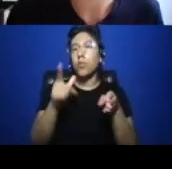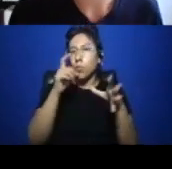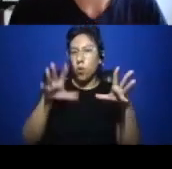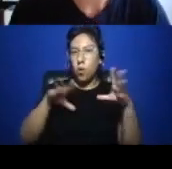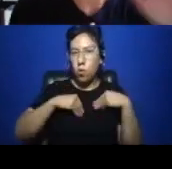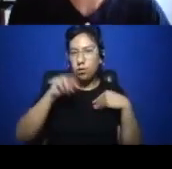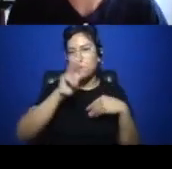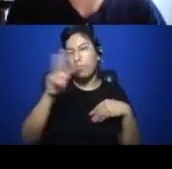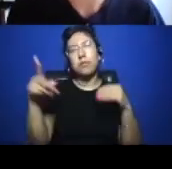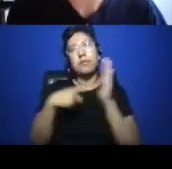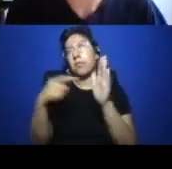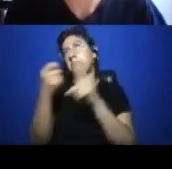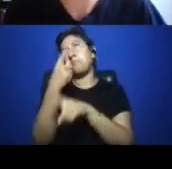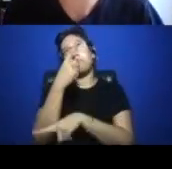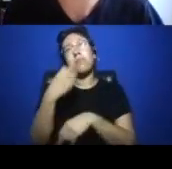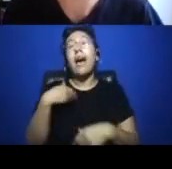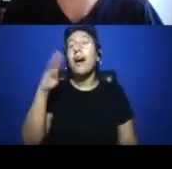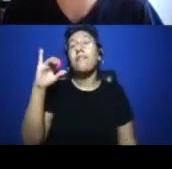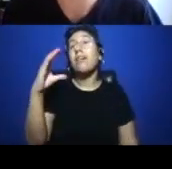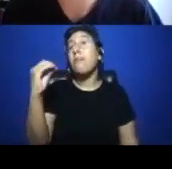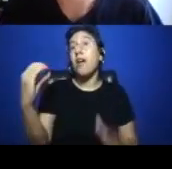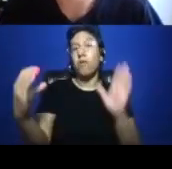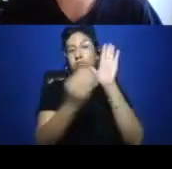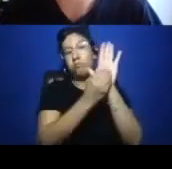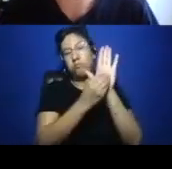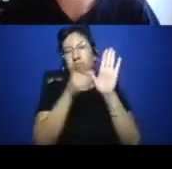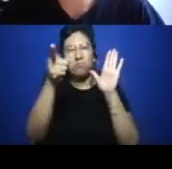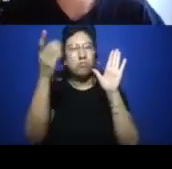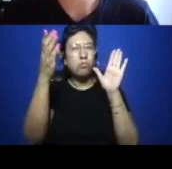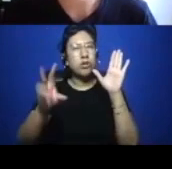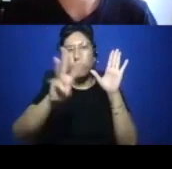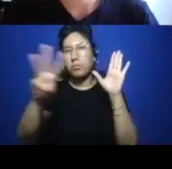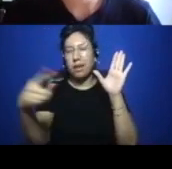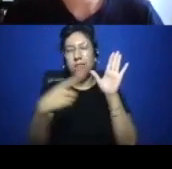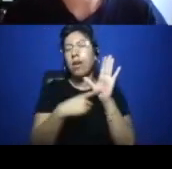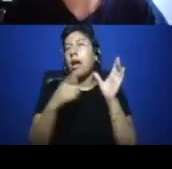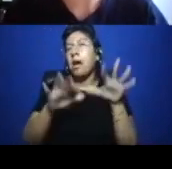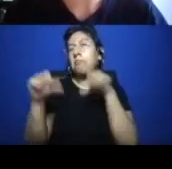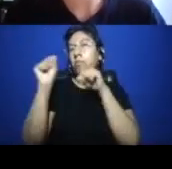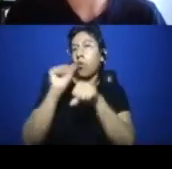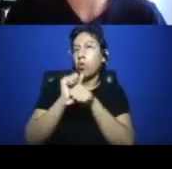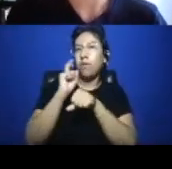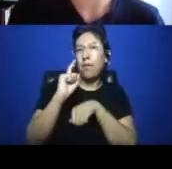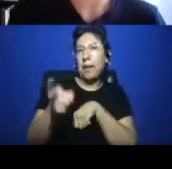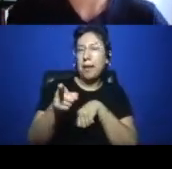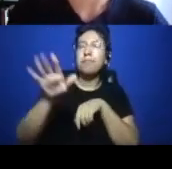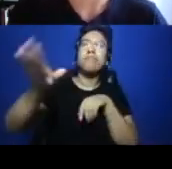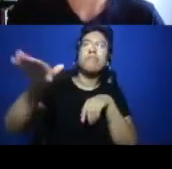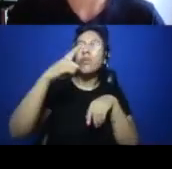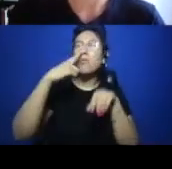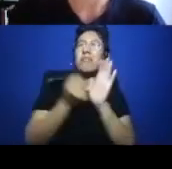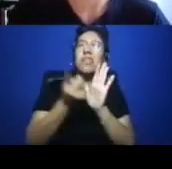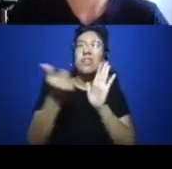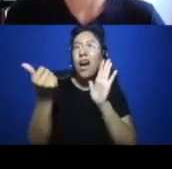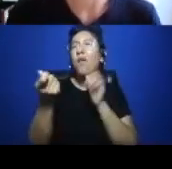hacer alcance a la persona dueña de la página web, por ejemplo, si tengo la biografía en una página web porque hice un trabajo para ellos y quiero